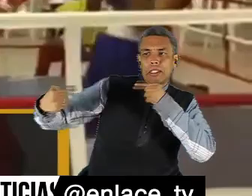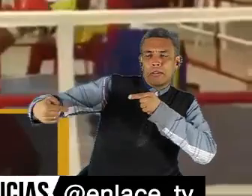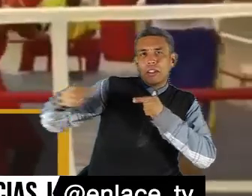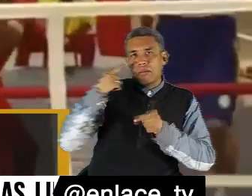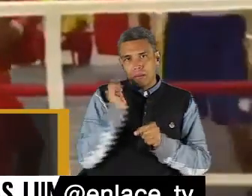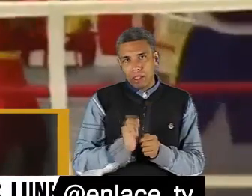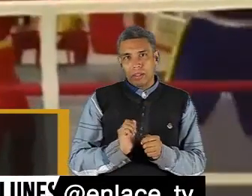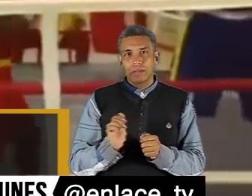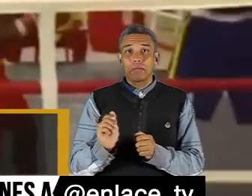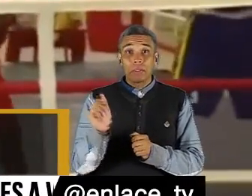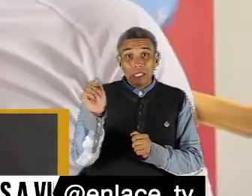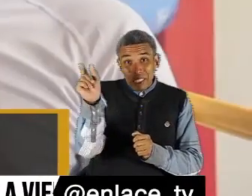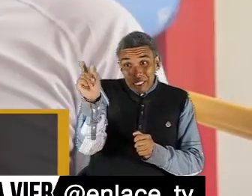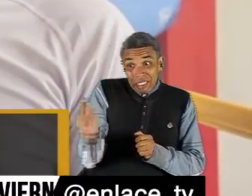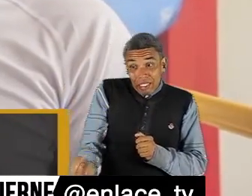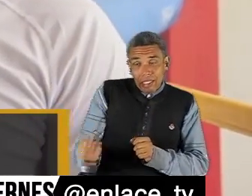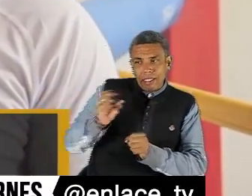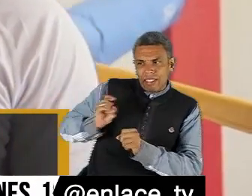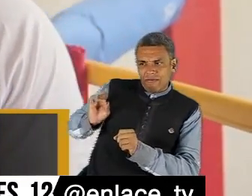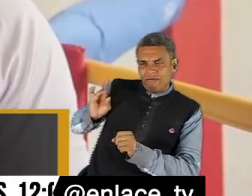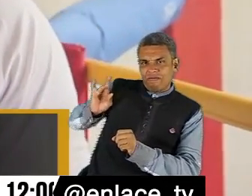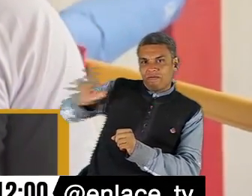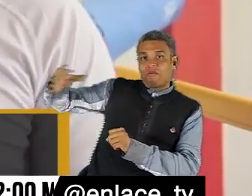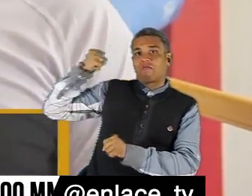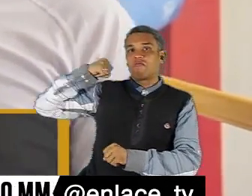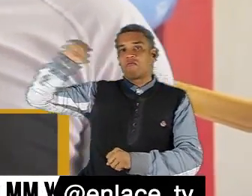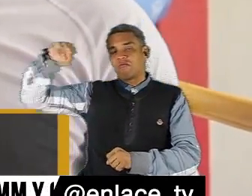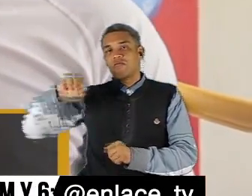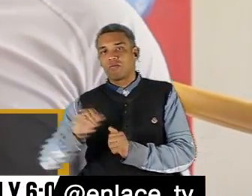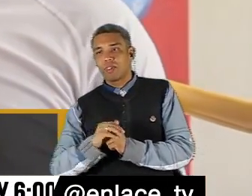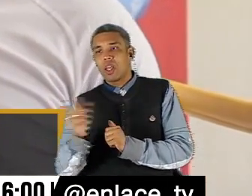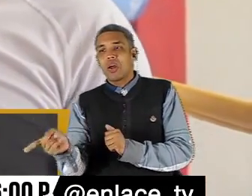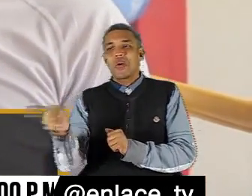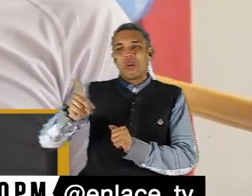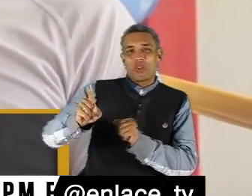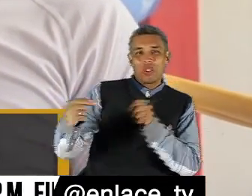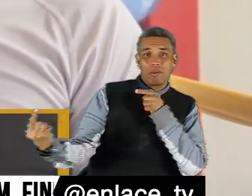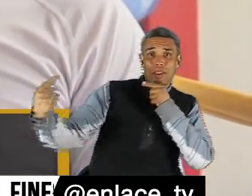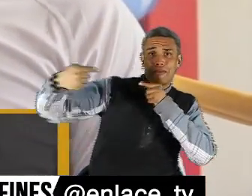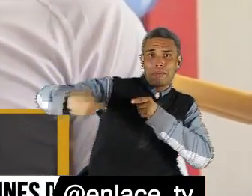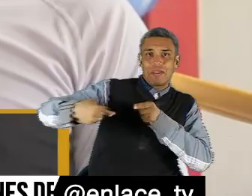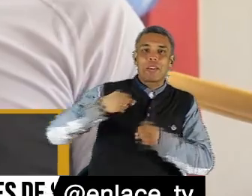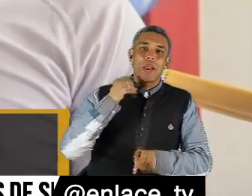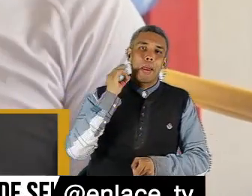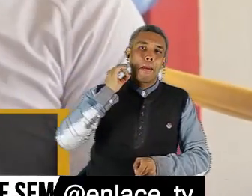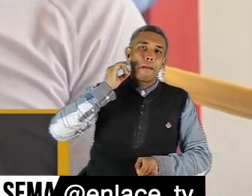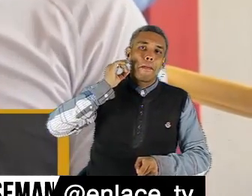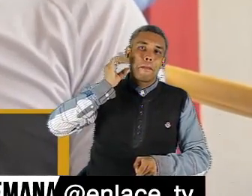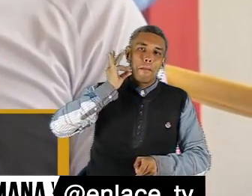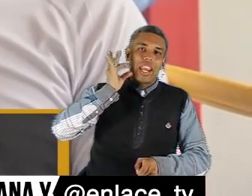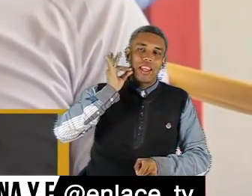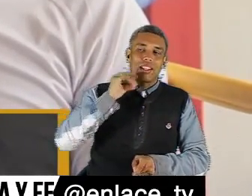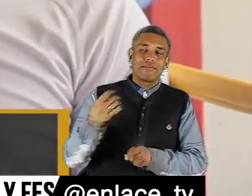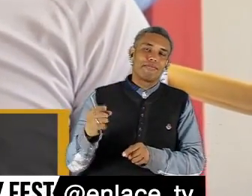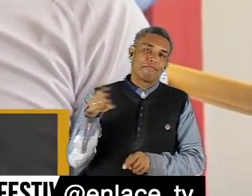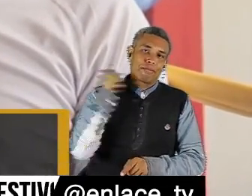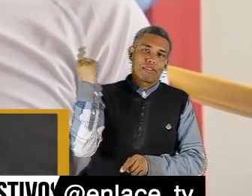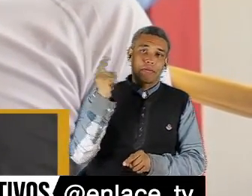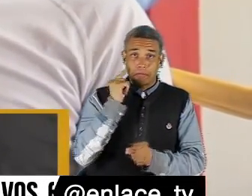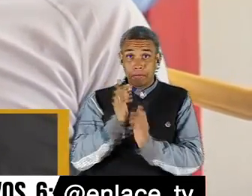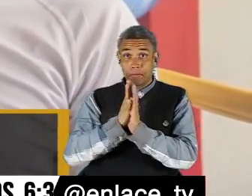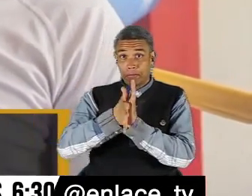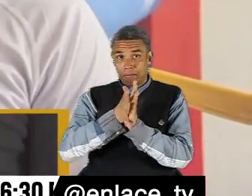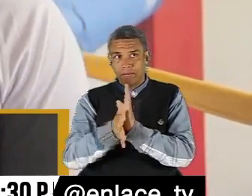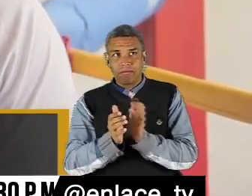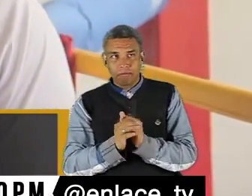del departamento de Bolívar. El joven Brando ya ha tenido competencias y viene una competencia nacional junior